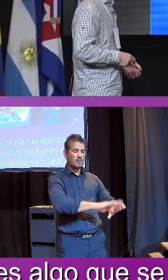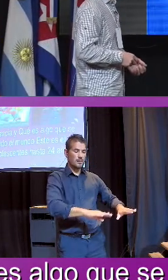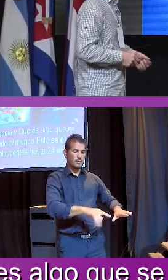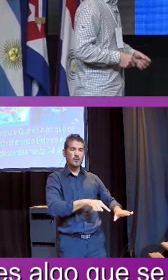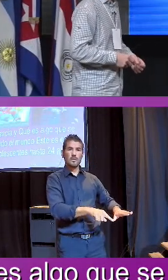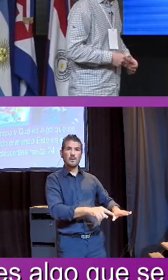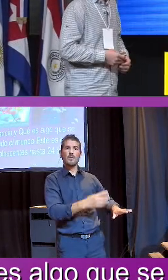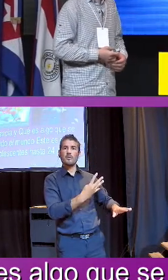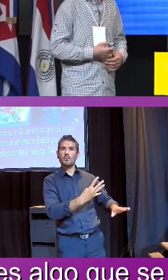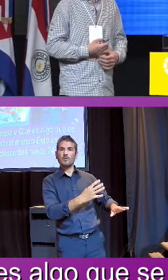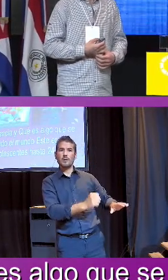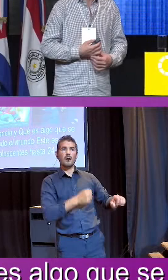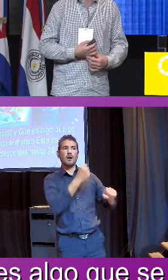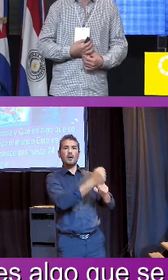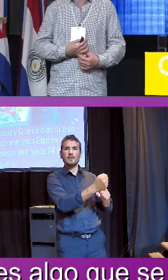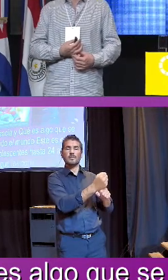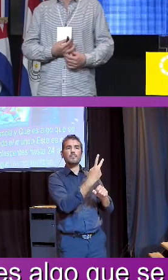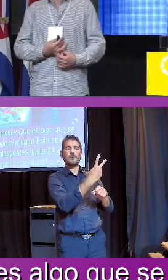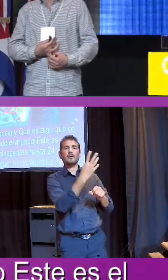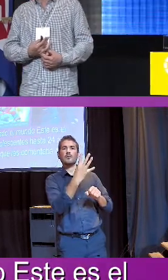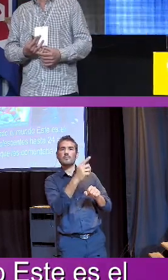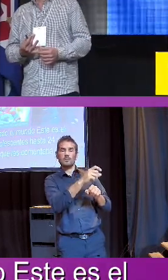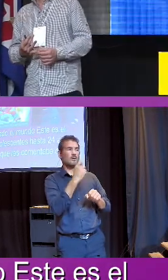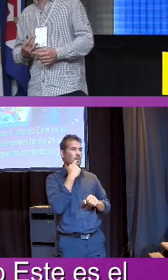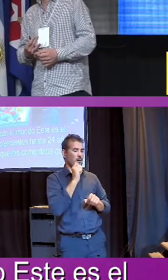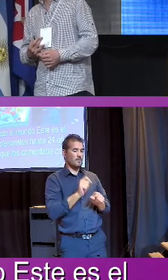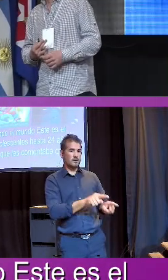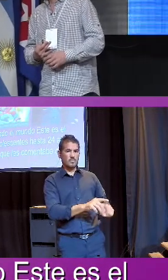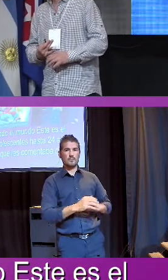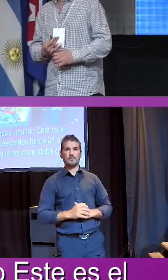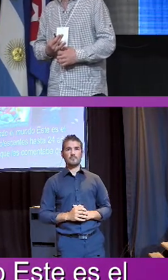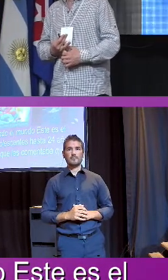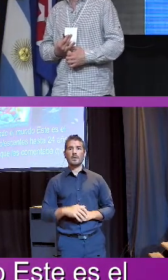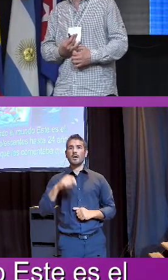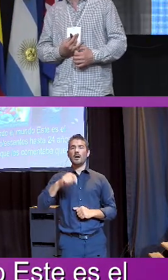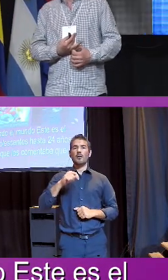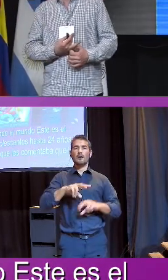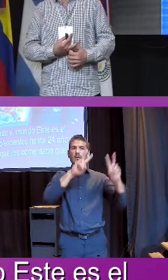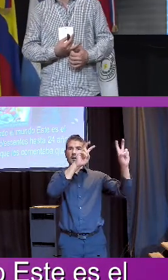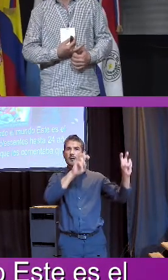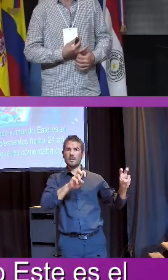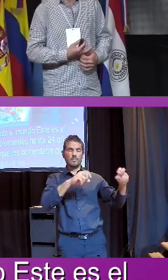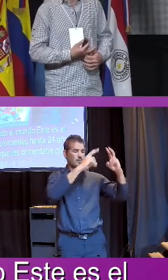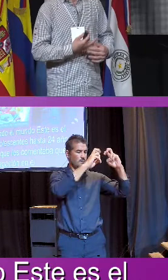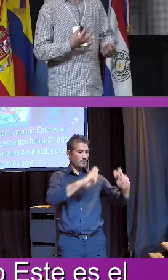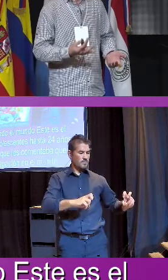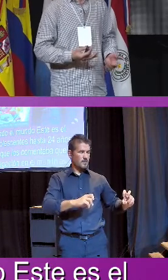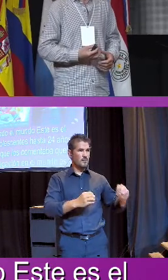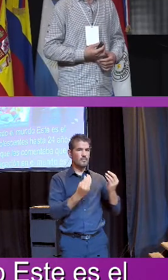Entonces, digamos, también un tema que les comentaba que se está ocupando mucho en investigación en el mundo